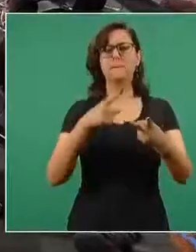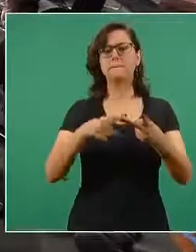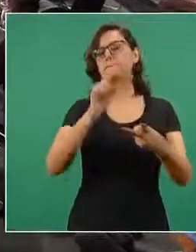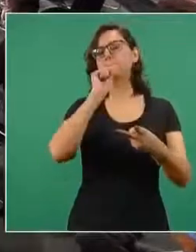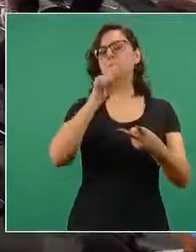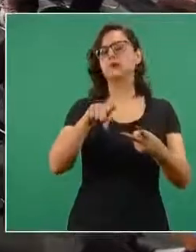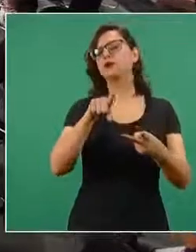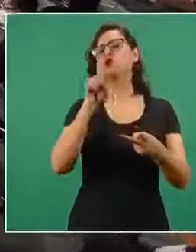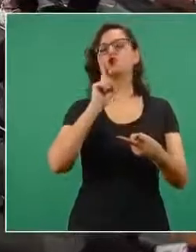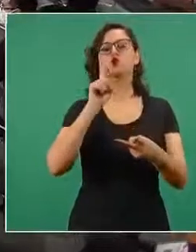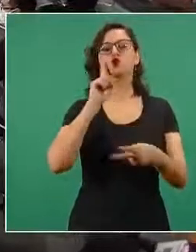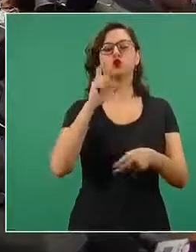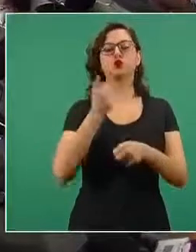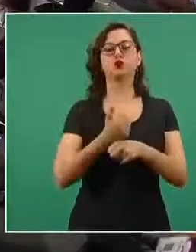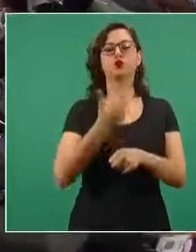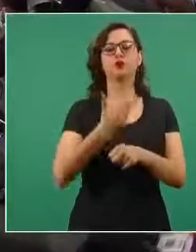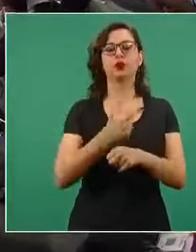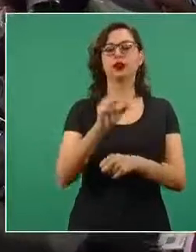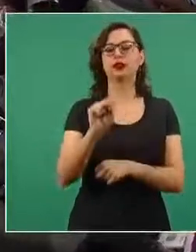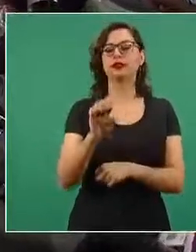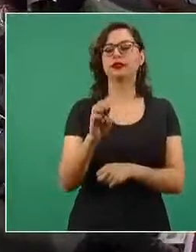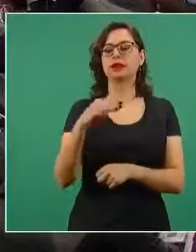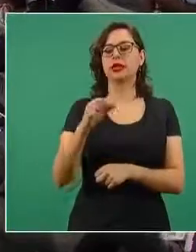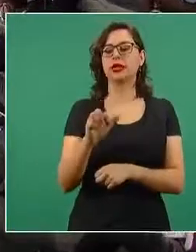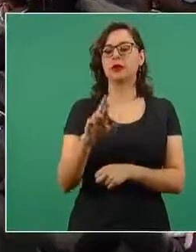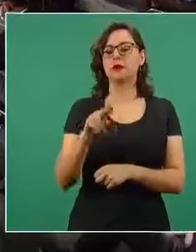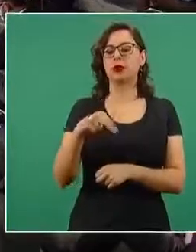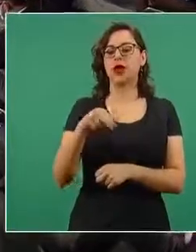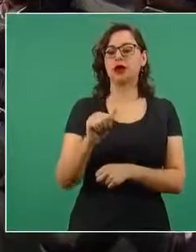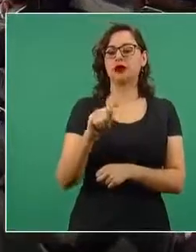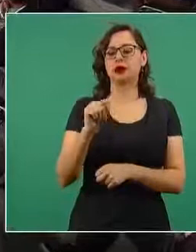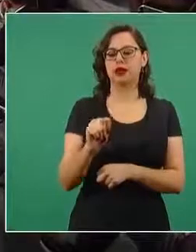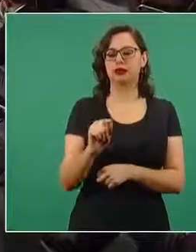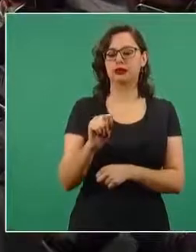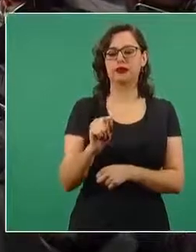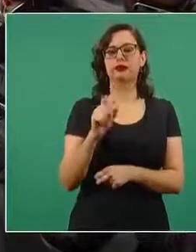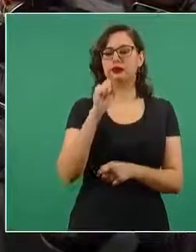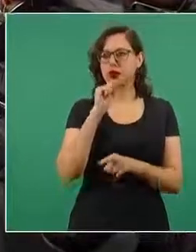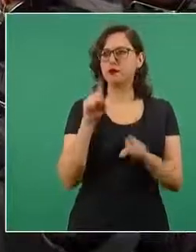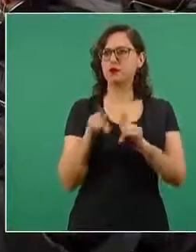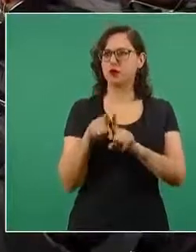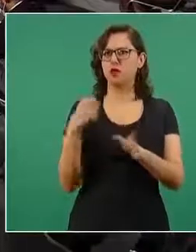Ambiente por lo que tenemos de